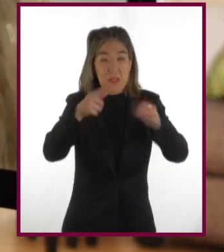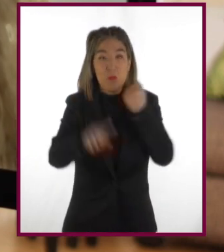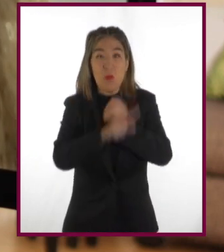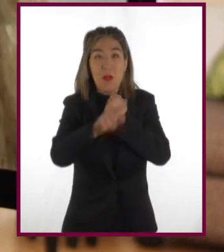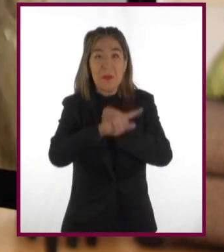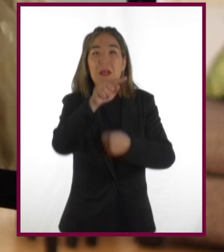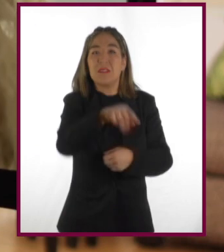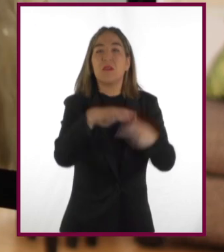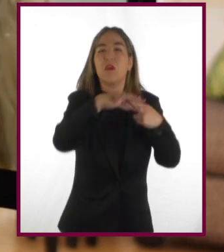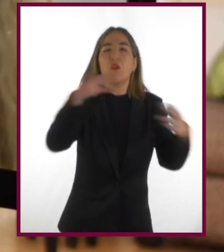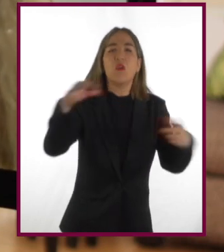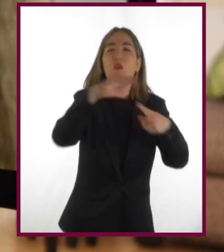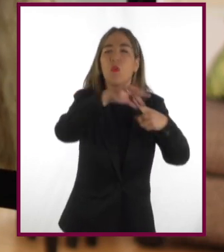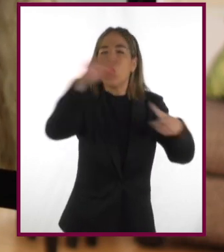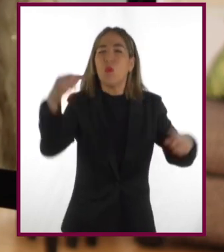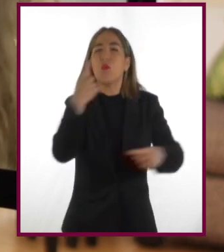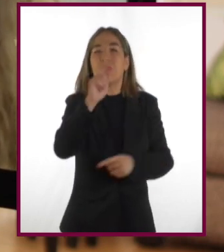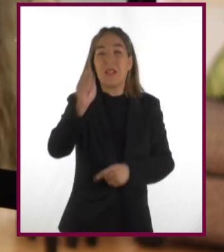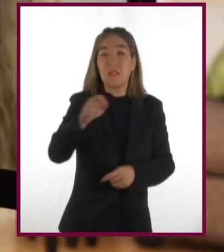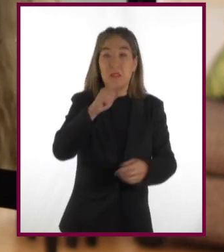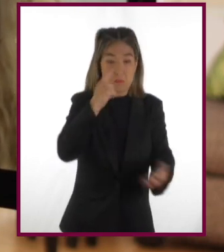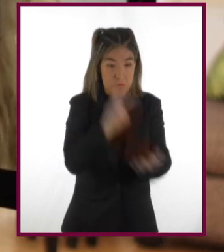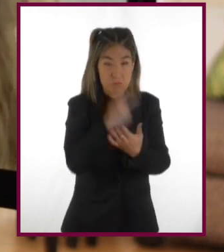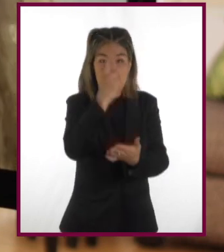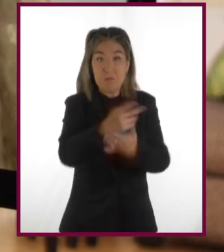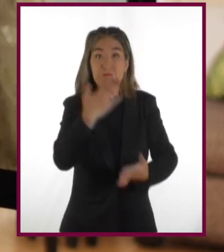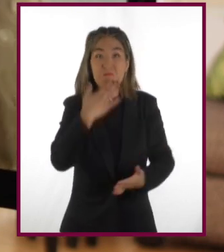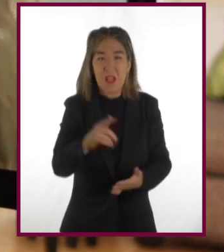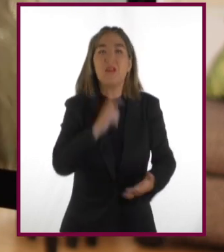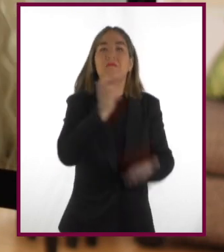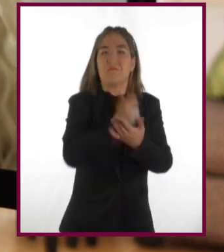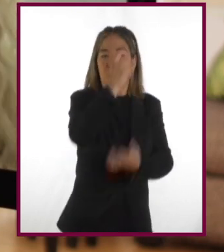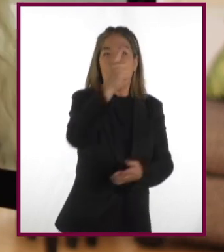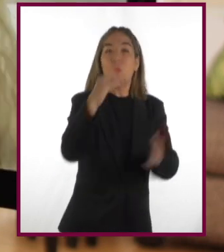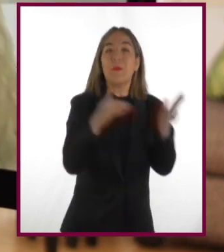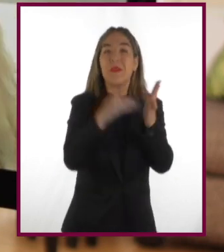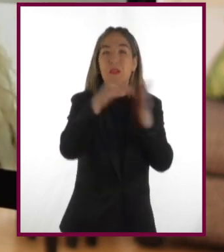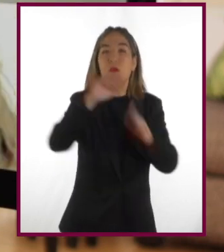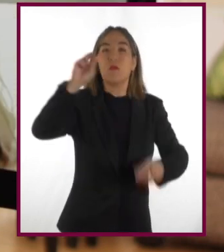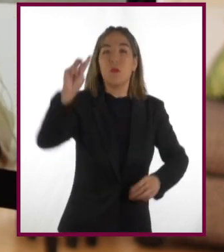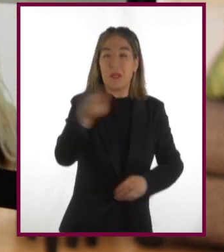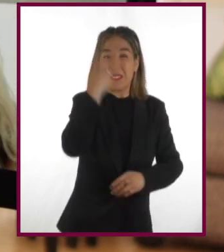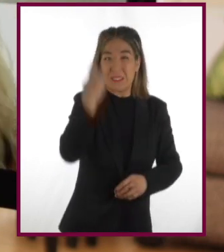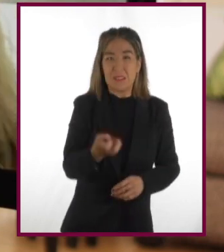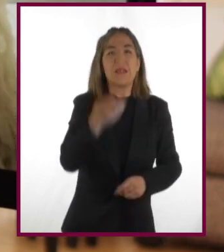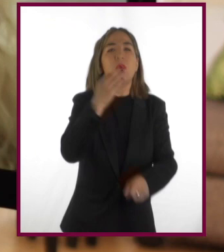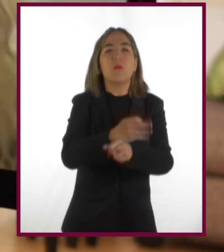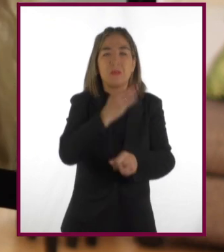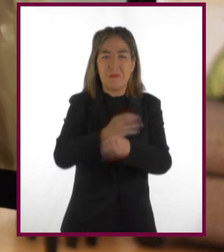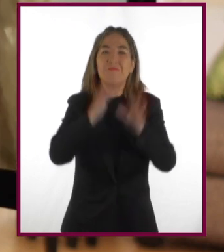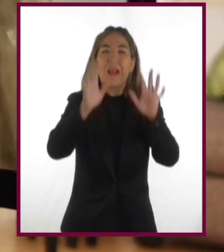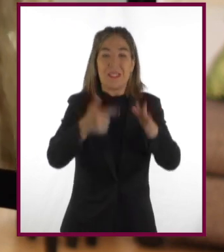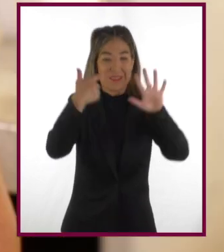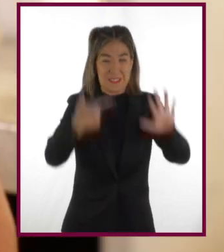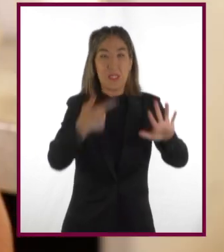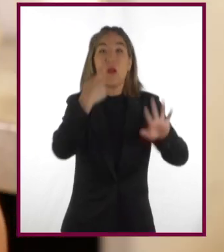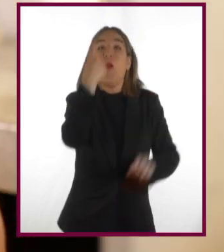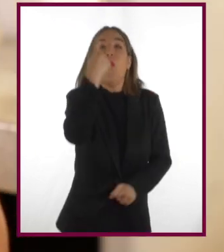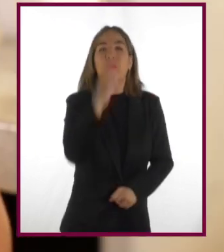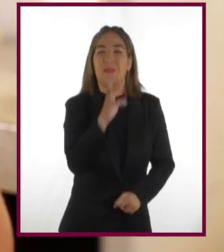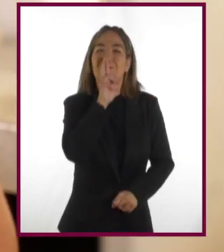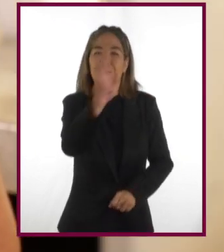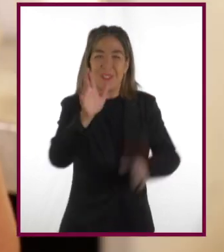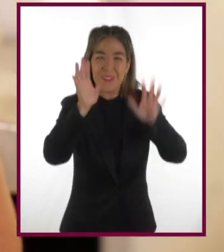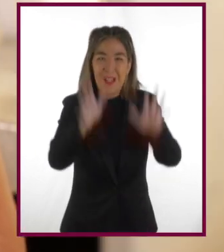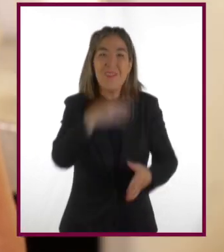problemas será premiada con $1 millón. Hasta el momento solo uno de estos 7 problemas ha sido resuelto. Y